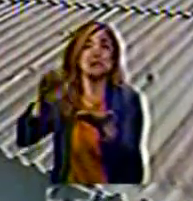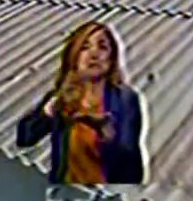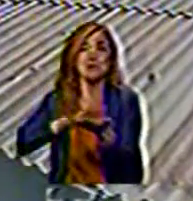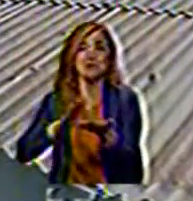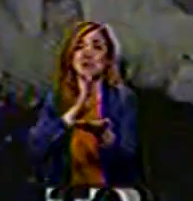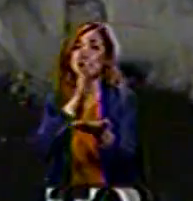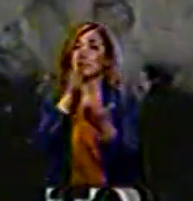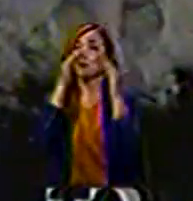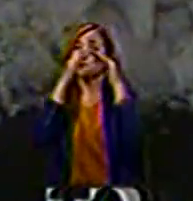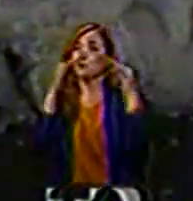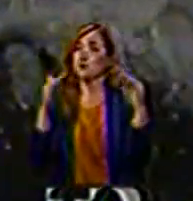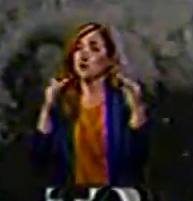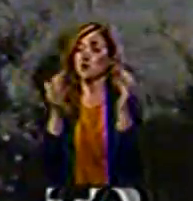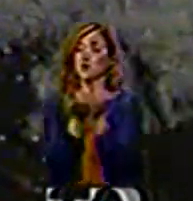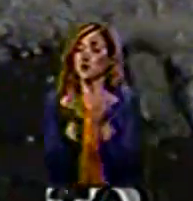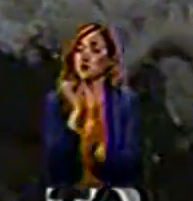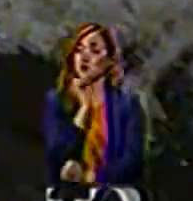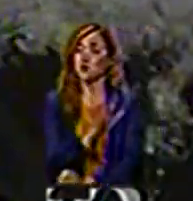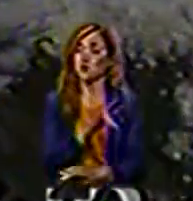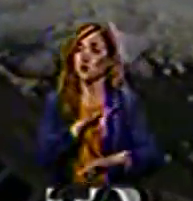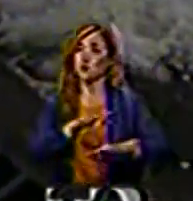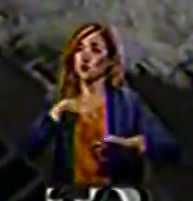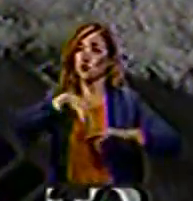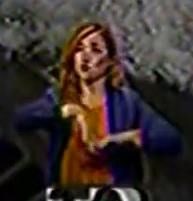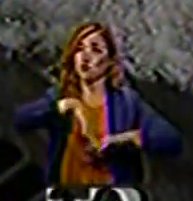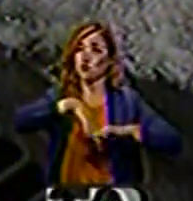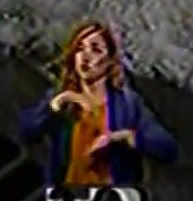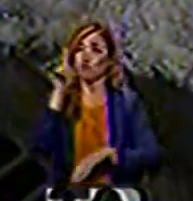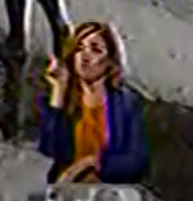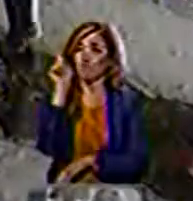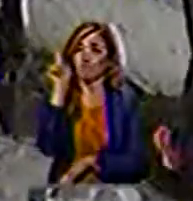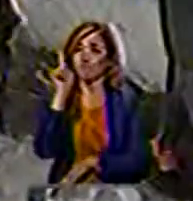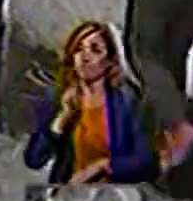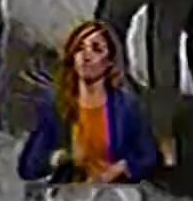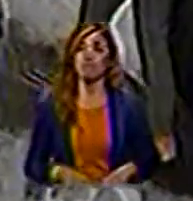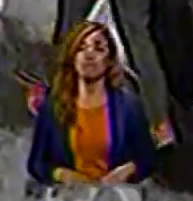en las viviendas y no botar basura en los sumideros. Fernanda Ceballos, 24 horas.